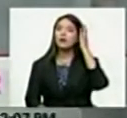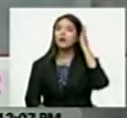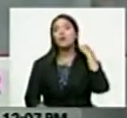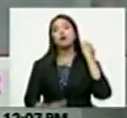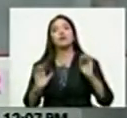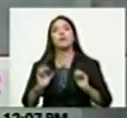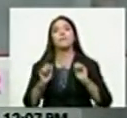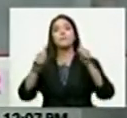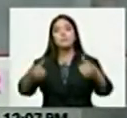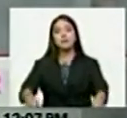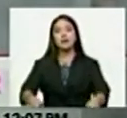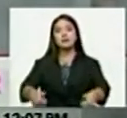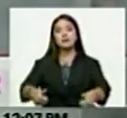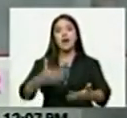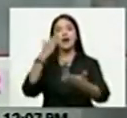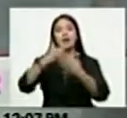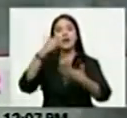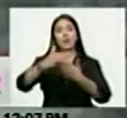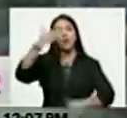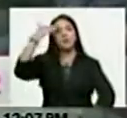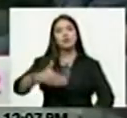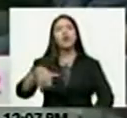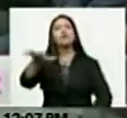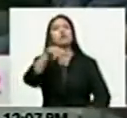castrense, tiene que salir de aquí.